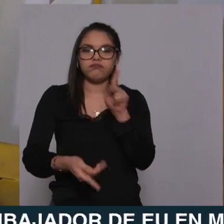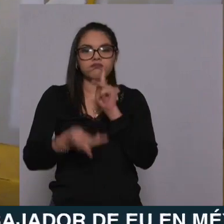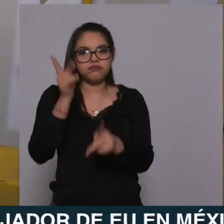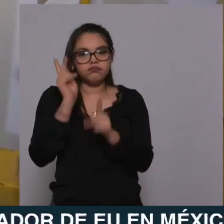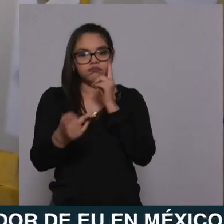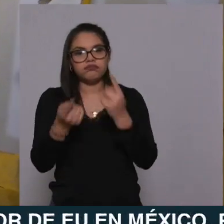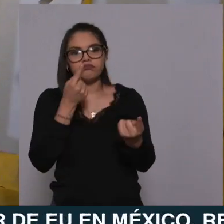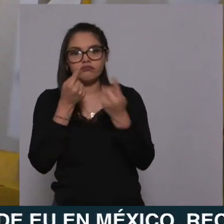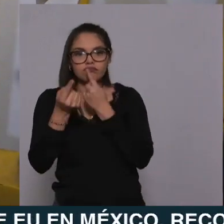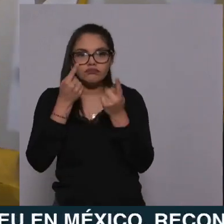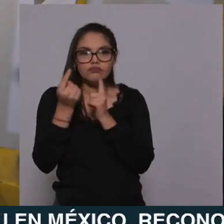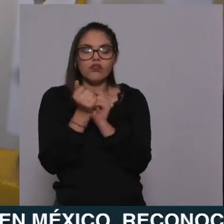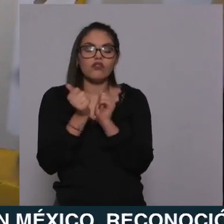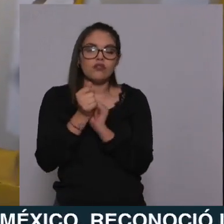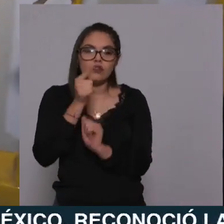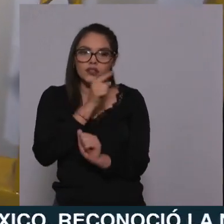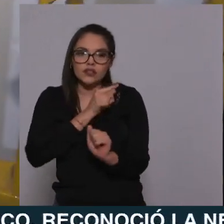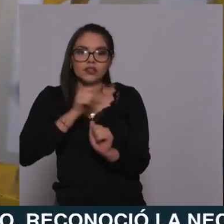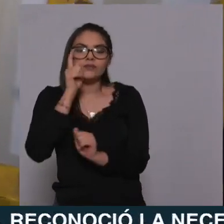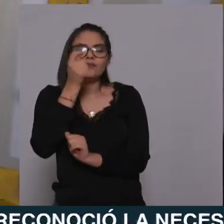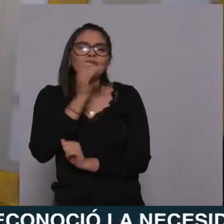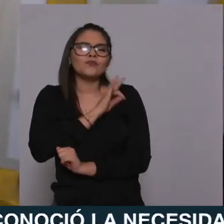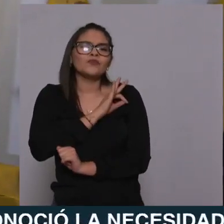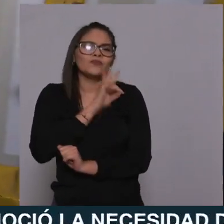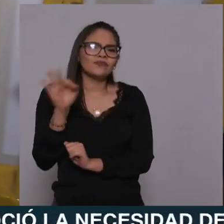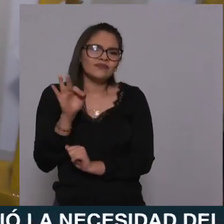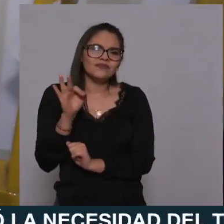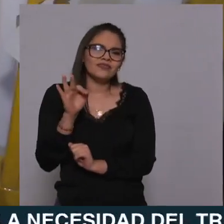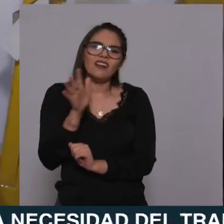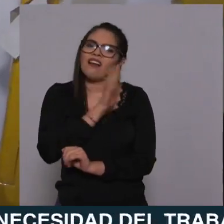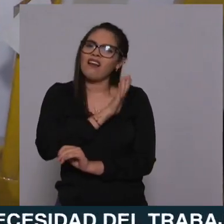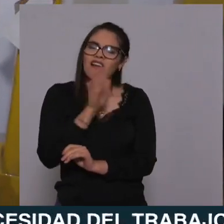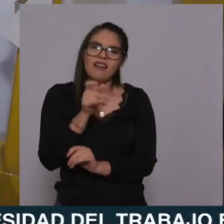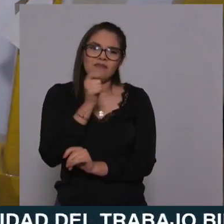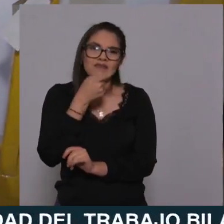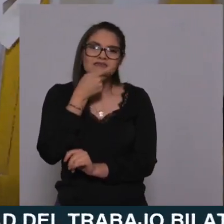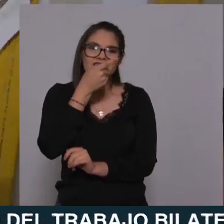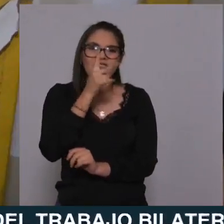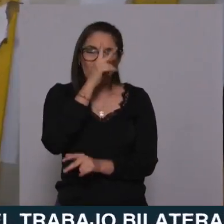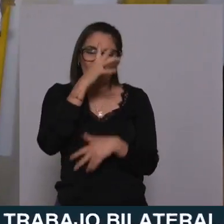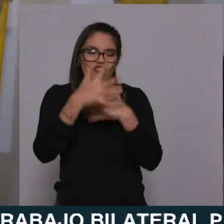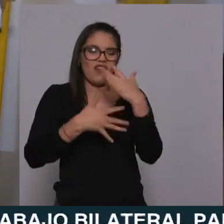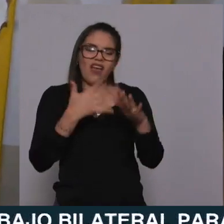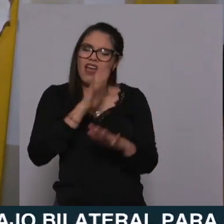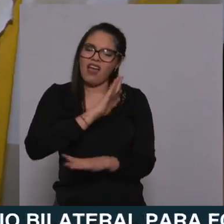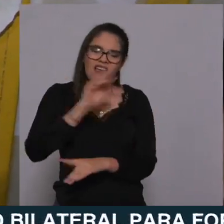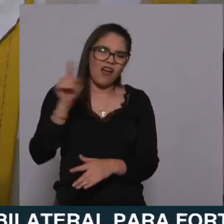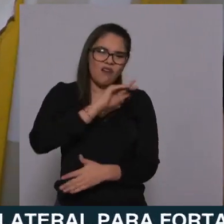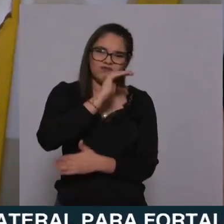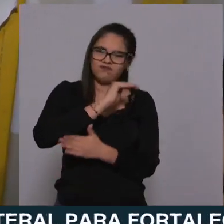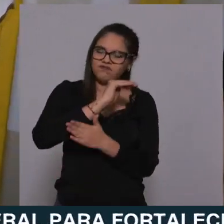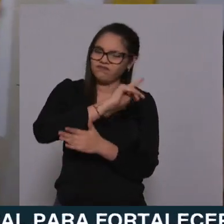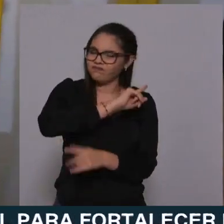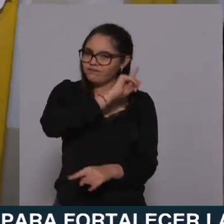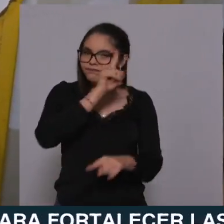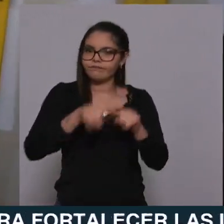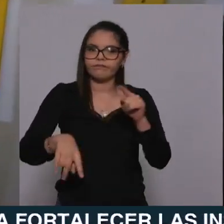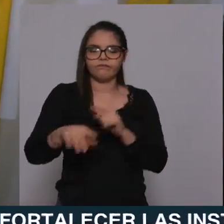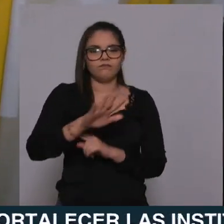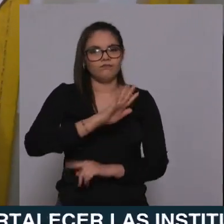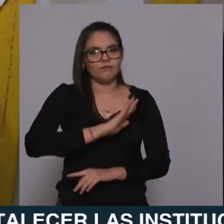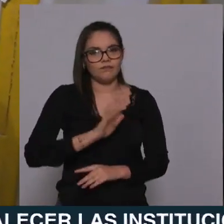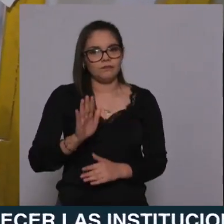mesas de diálogo para erradicar lo que tú dices, la violencia. Algo también de lo que